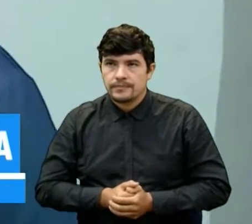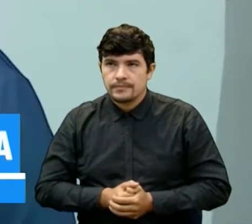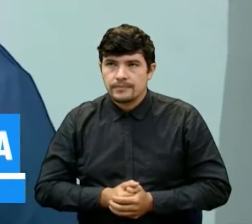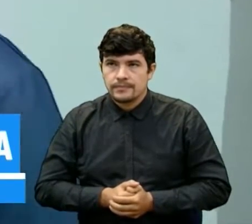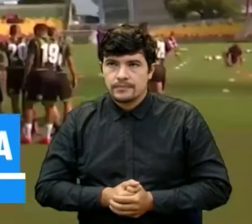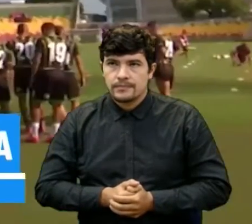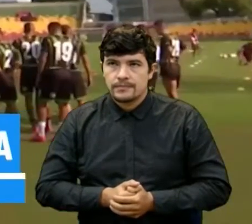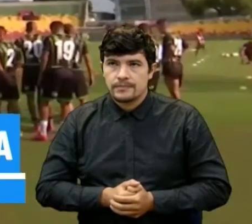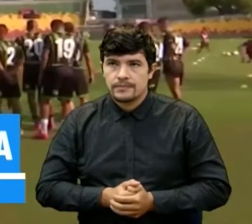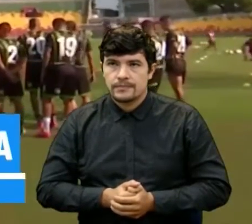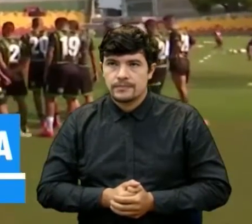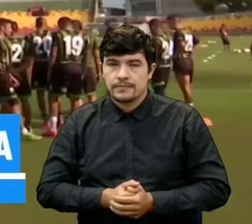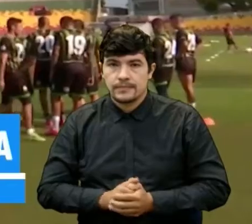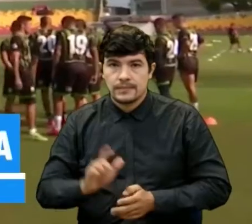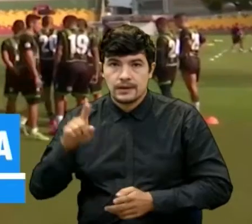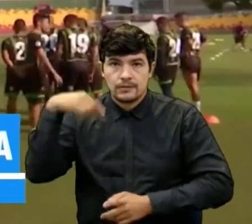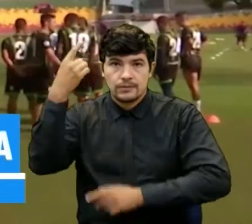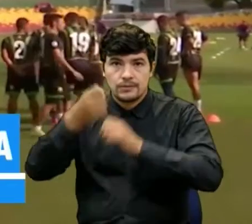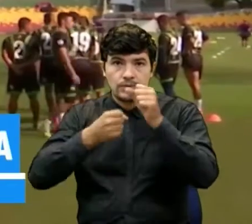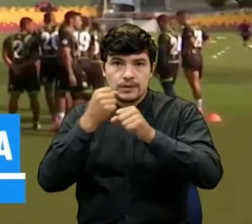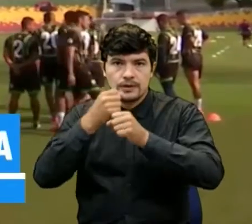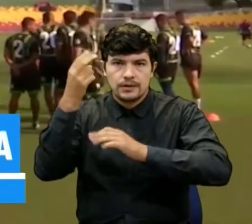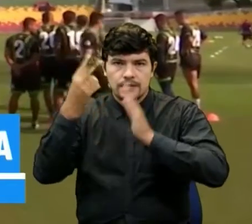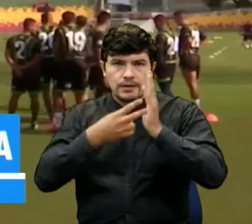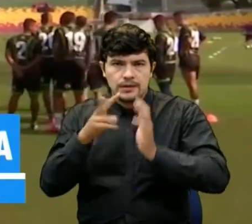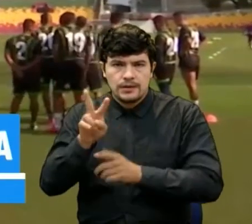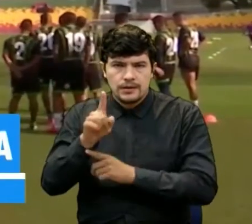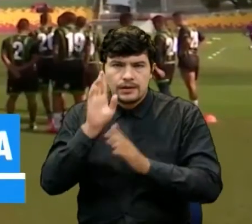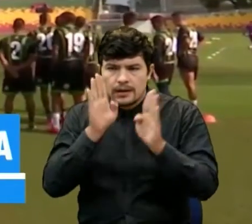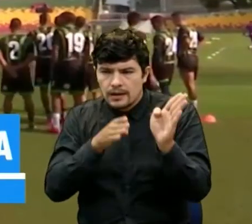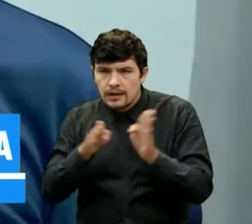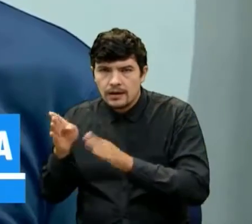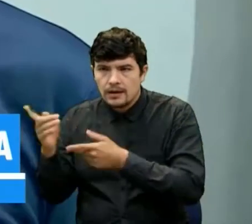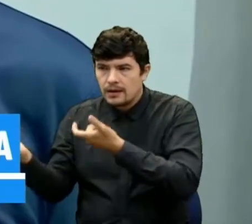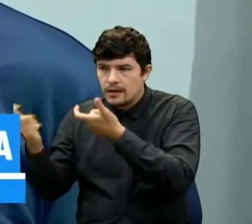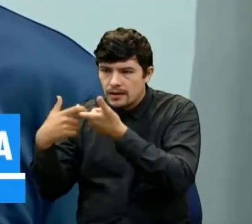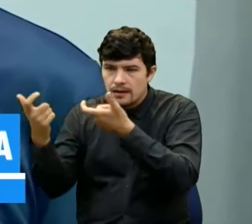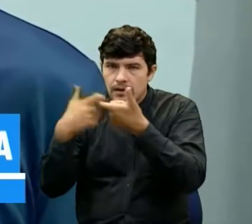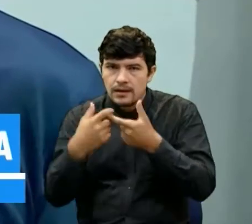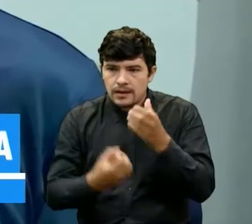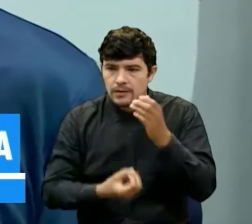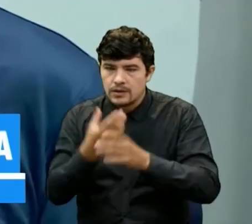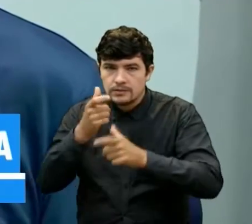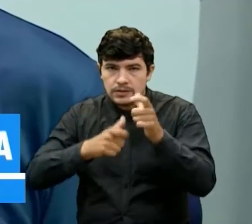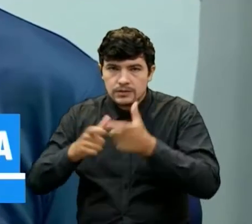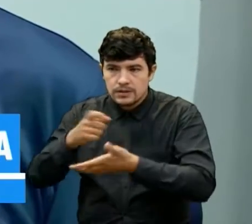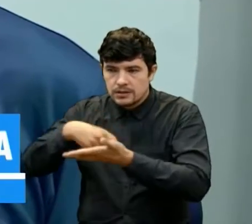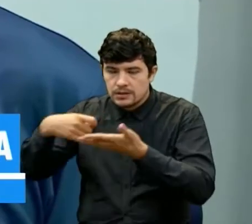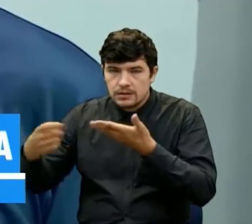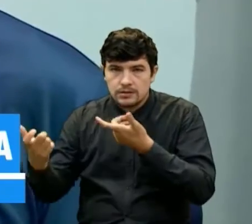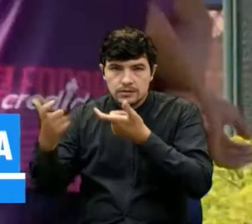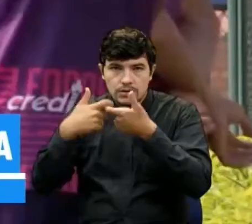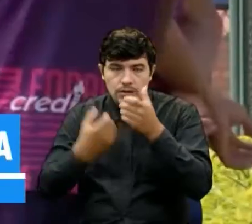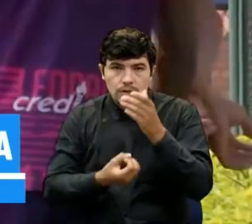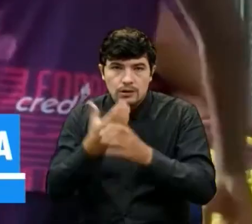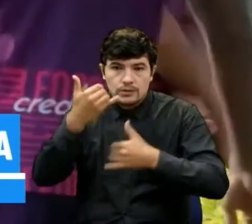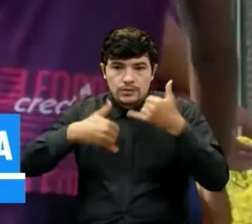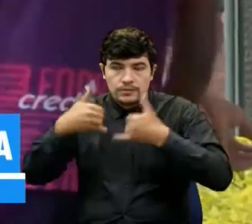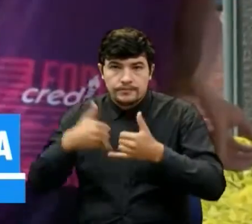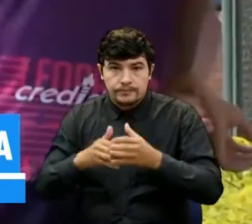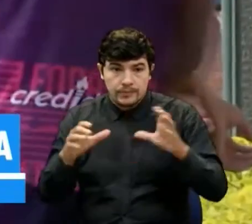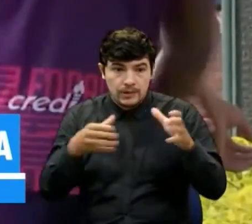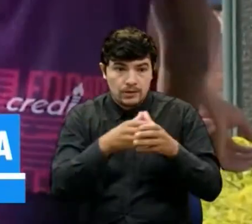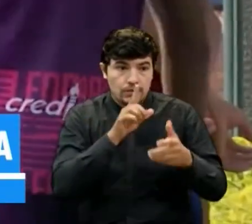en la avenida de jugadores. Y del 2021 planea la consecución de refuerzos. Bueno, estamos conversando, sí, esas cosas.